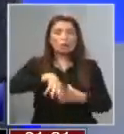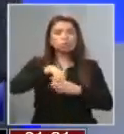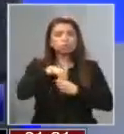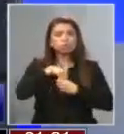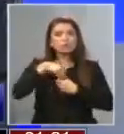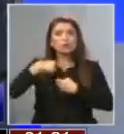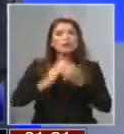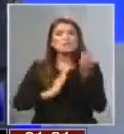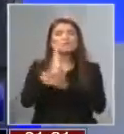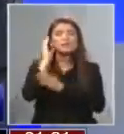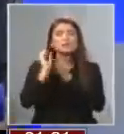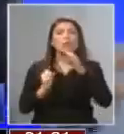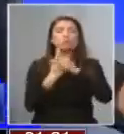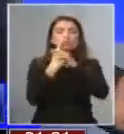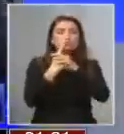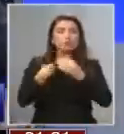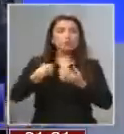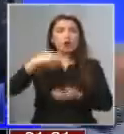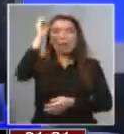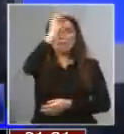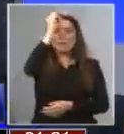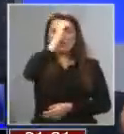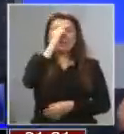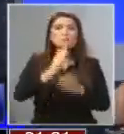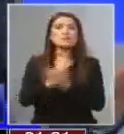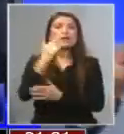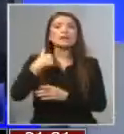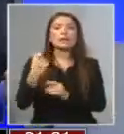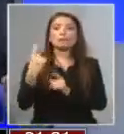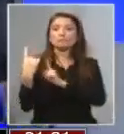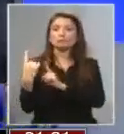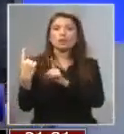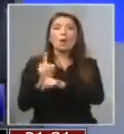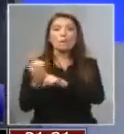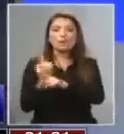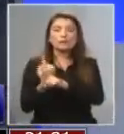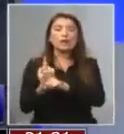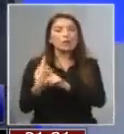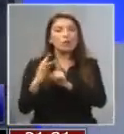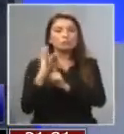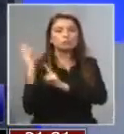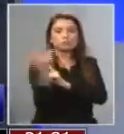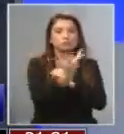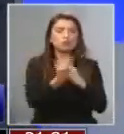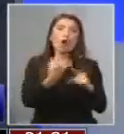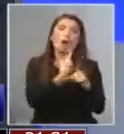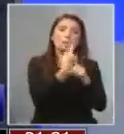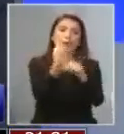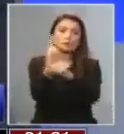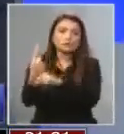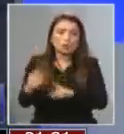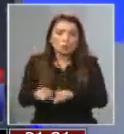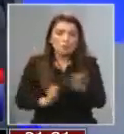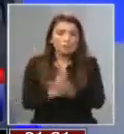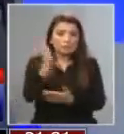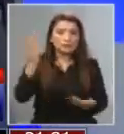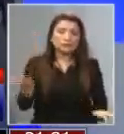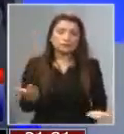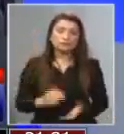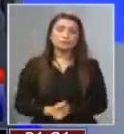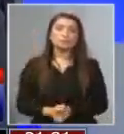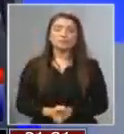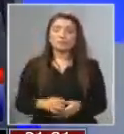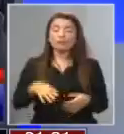siente llamado a tener una posición, bueno, empieza a conversar con la gente que está alrededor de uno. Claro, un poco como decía alguien por ahí, investigamos lo que nos afecta, claro, y afecta bien el afecto. Claro. Claro, y